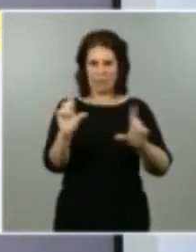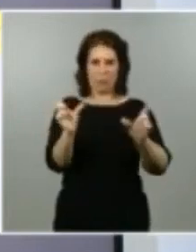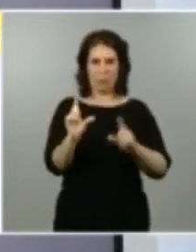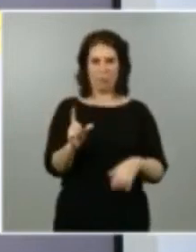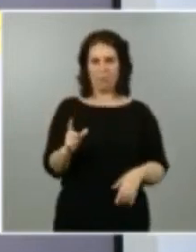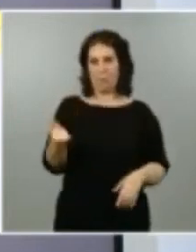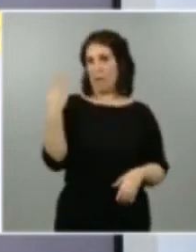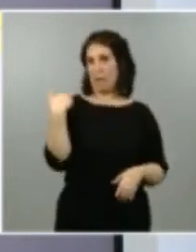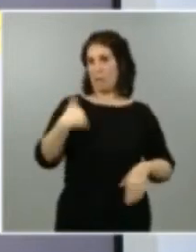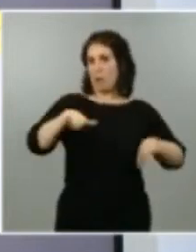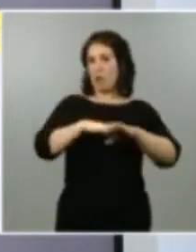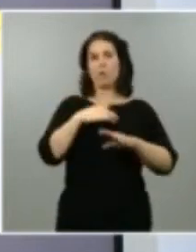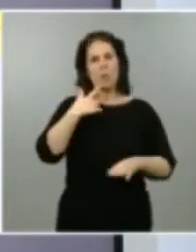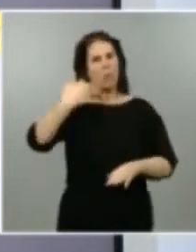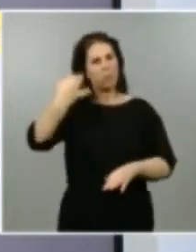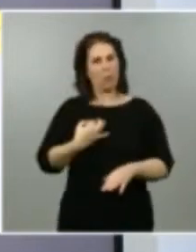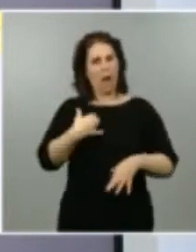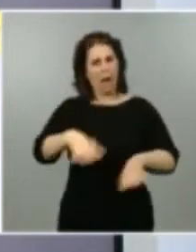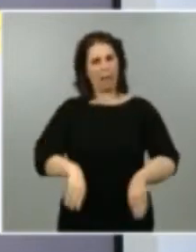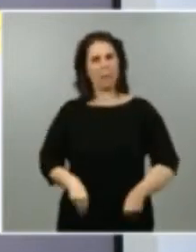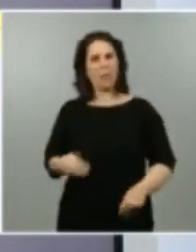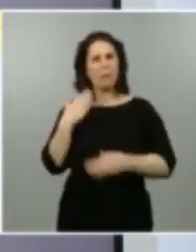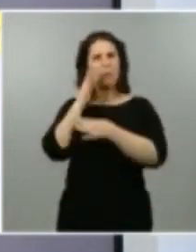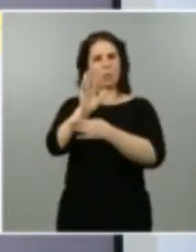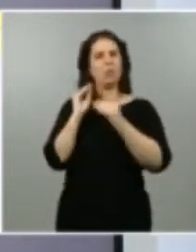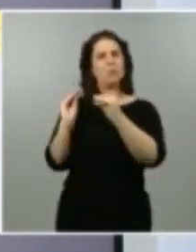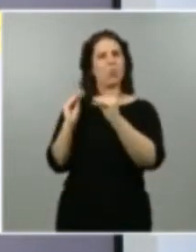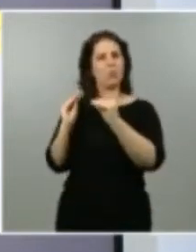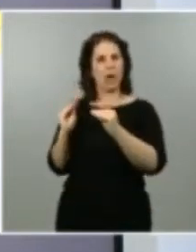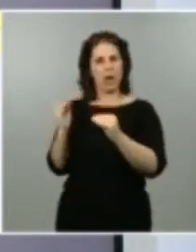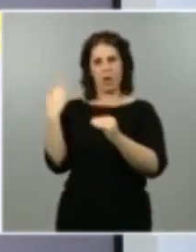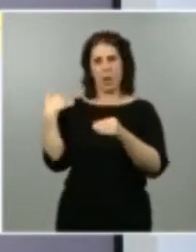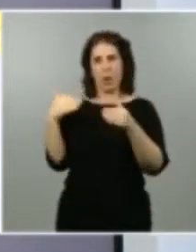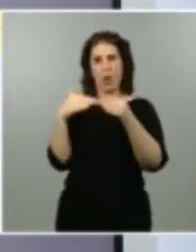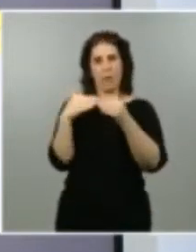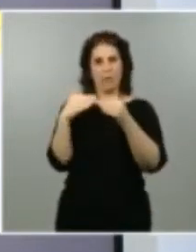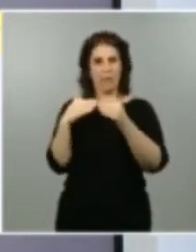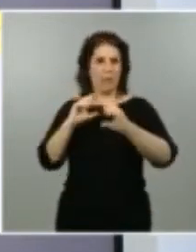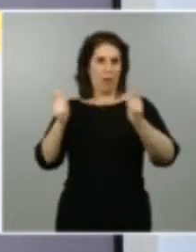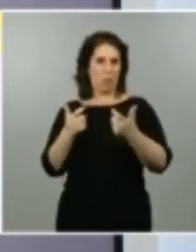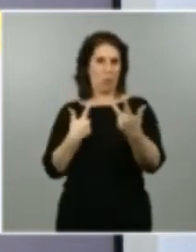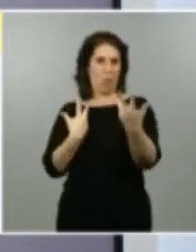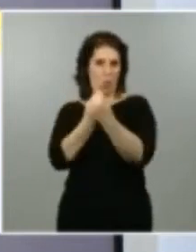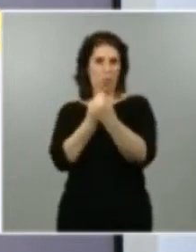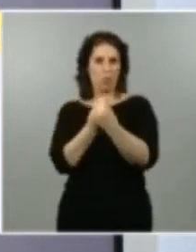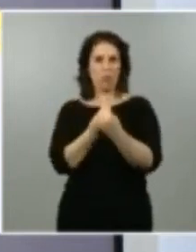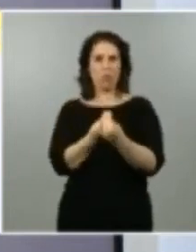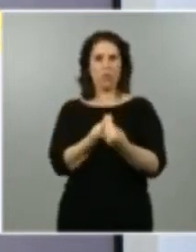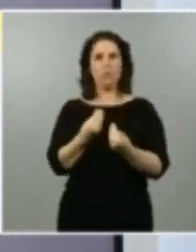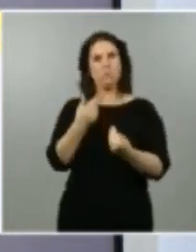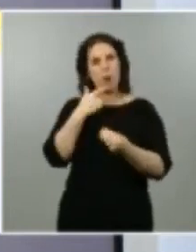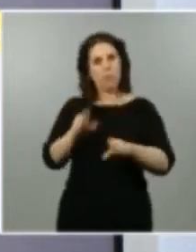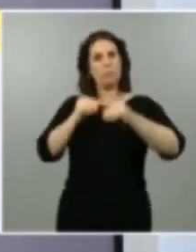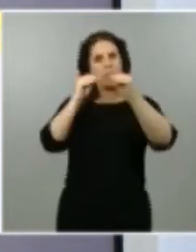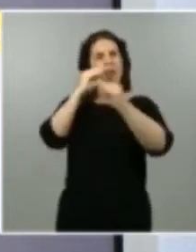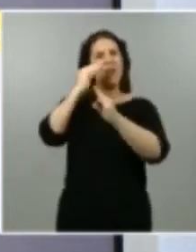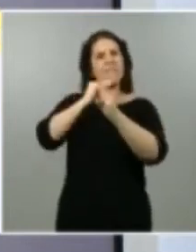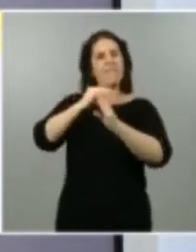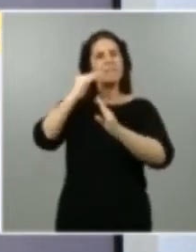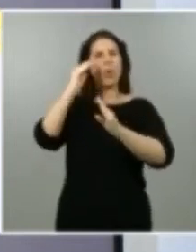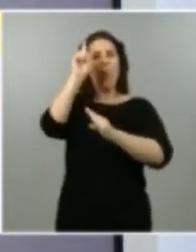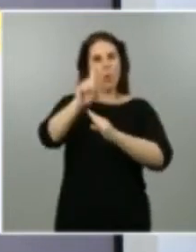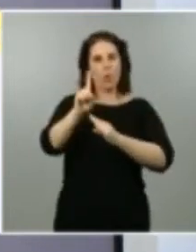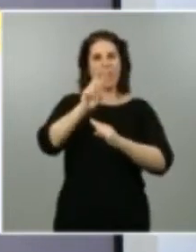seguro que se aceptaría la propuesta acordada el jueves en el orden bilateral que contemplaba el paso a fase 1 de 39 zonas básicas de salud